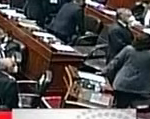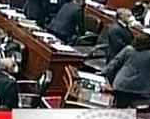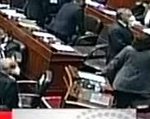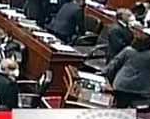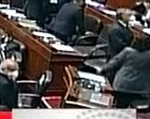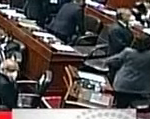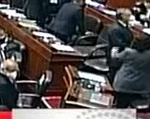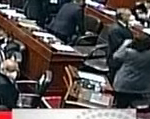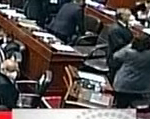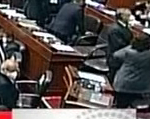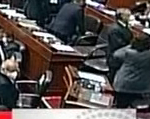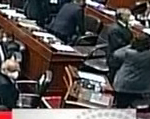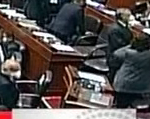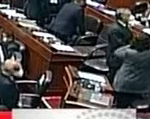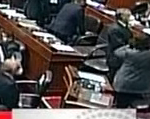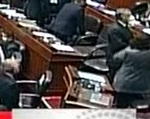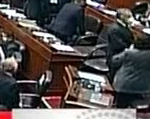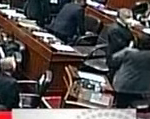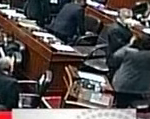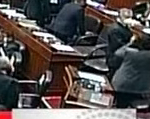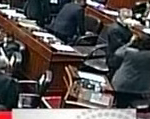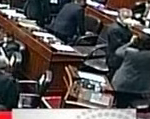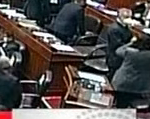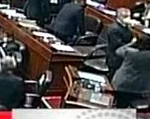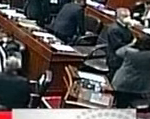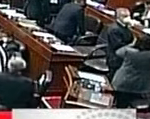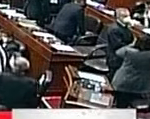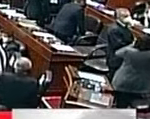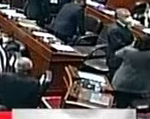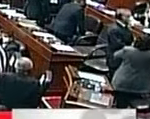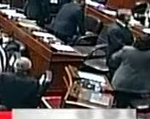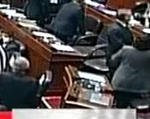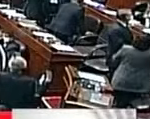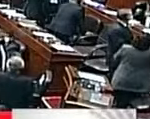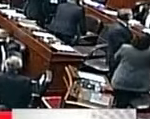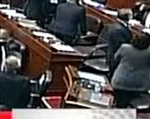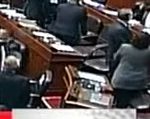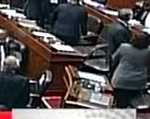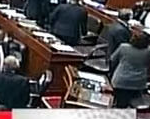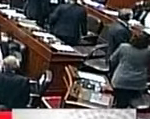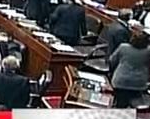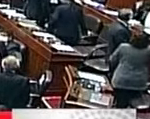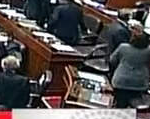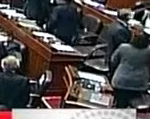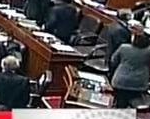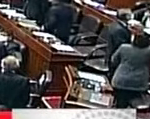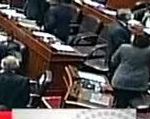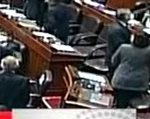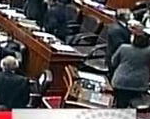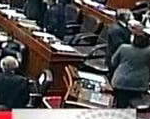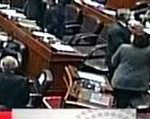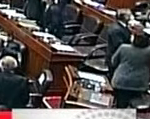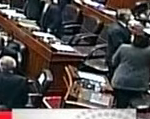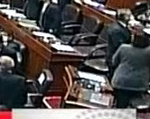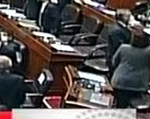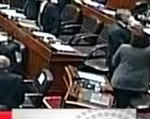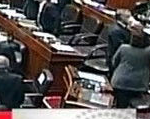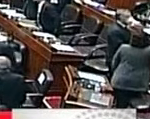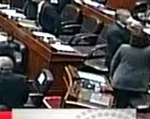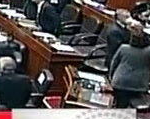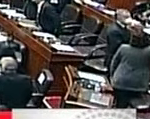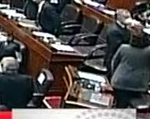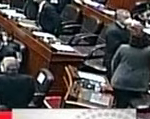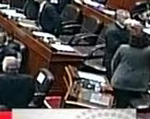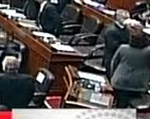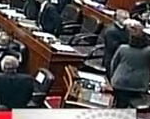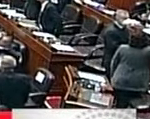posterior, es decir, donde se encuentra justamente este acceso o esta suerte de galería